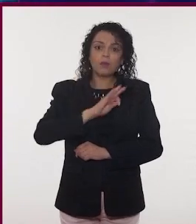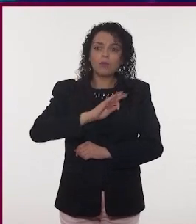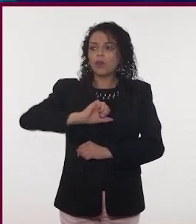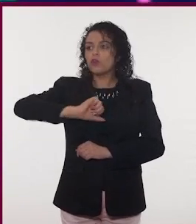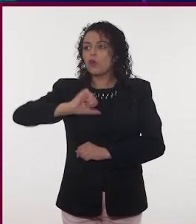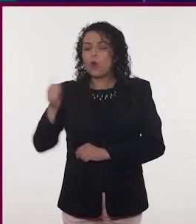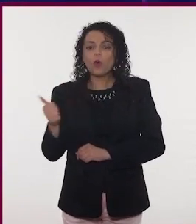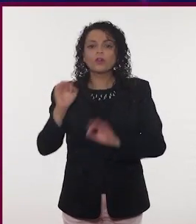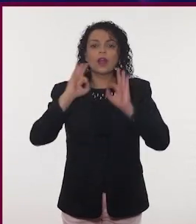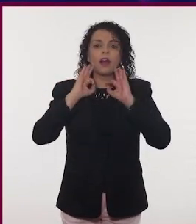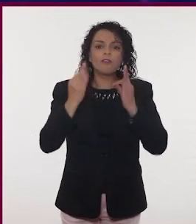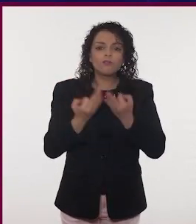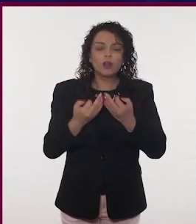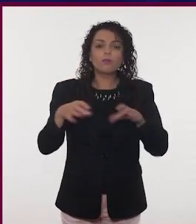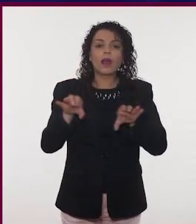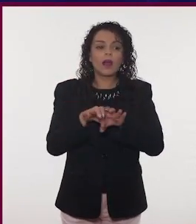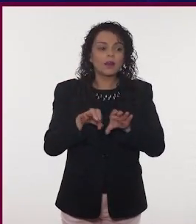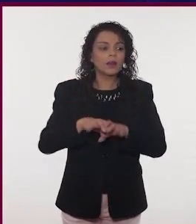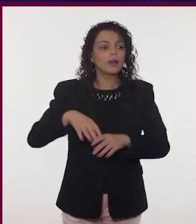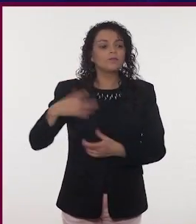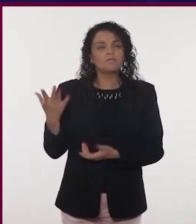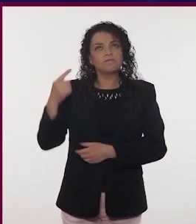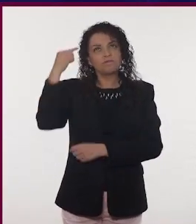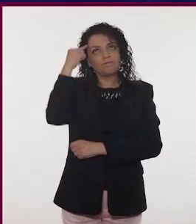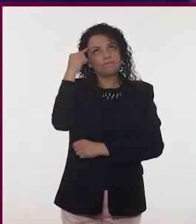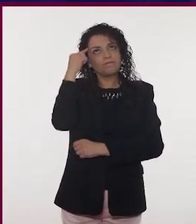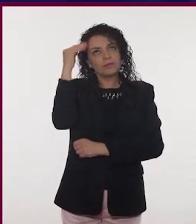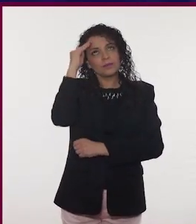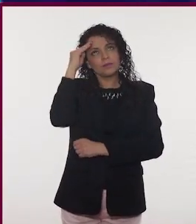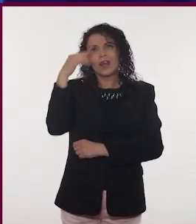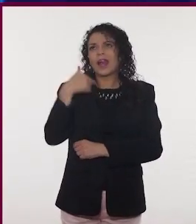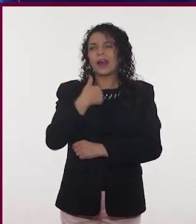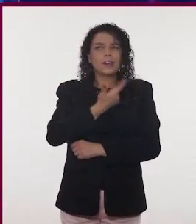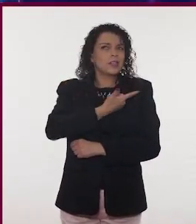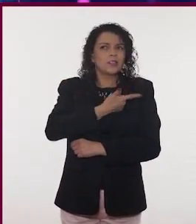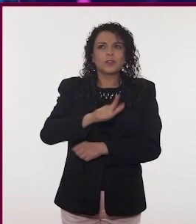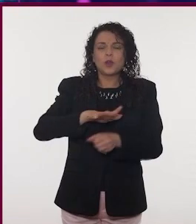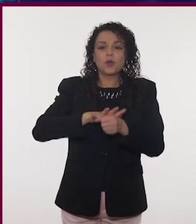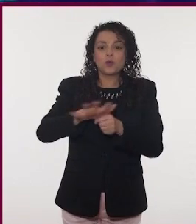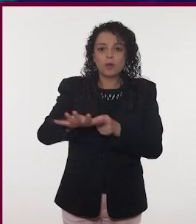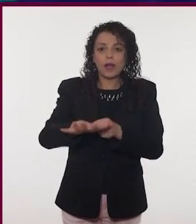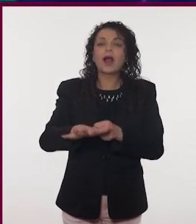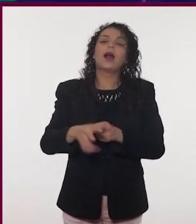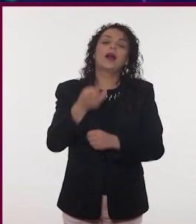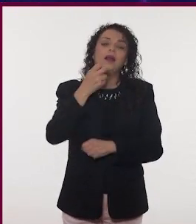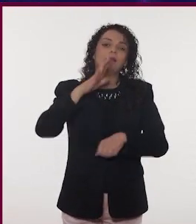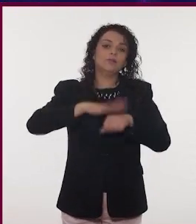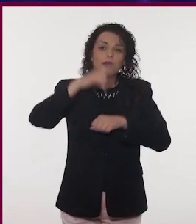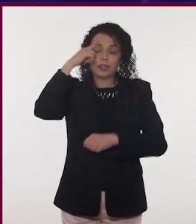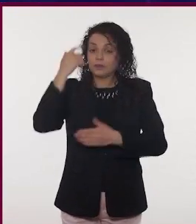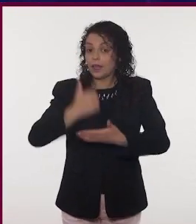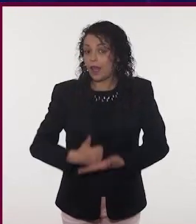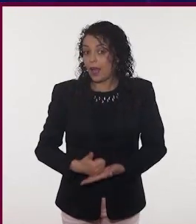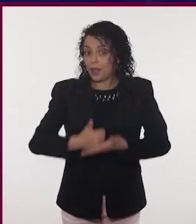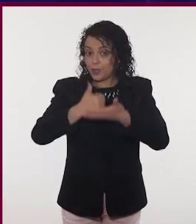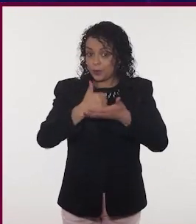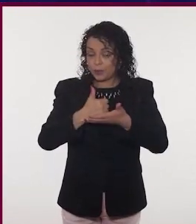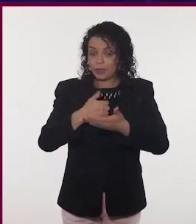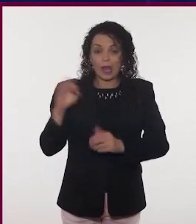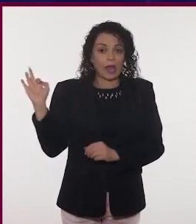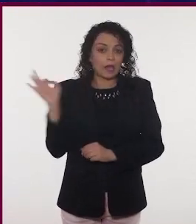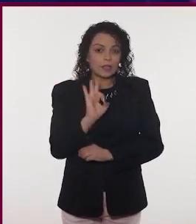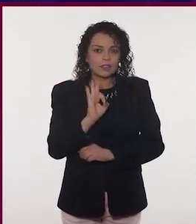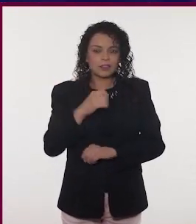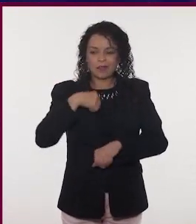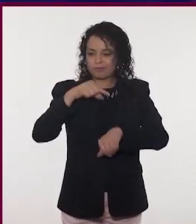y el otro método es preguntarnos qué no nos gusta. Y a lo mejor es más fácil decir, bueno, a lo mejor